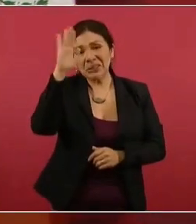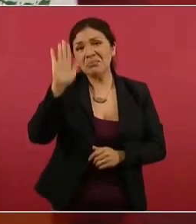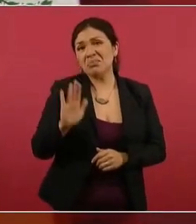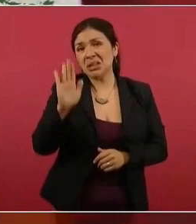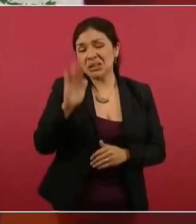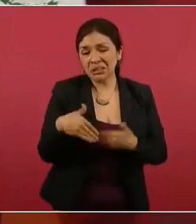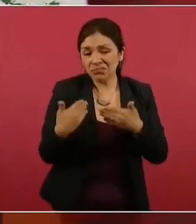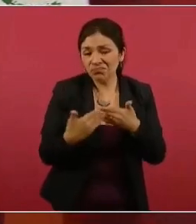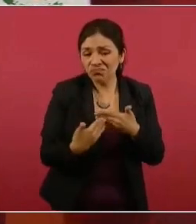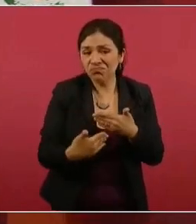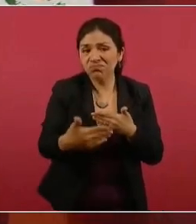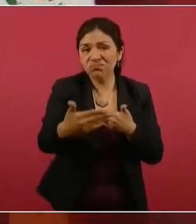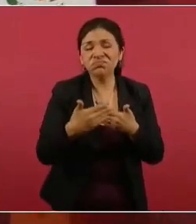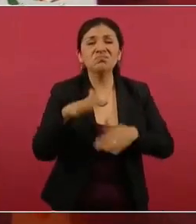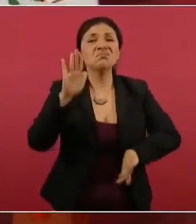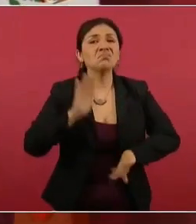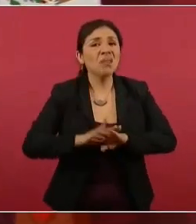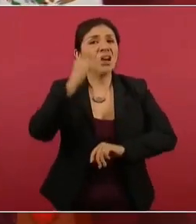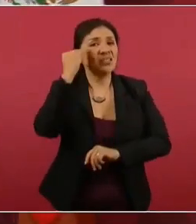que va a tardar